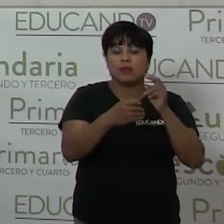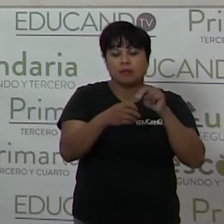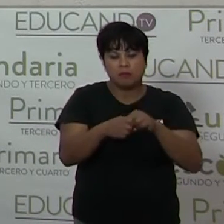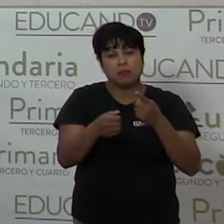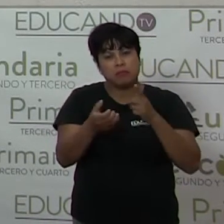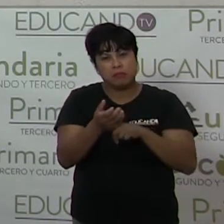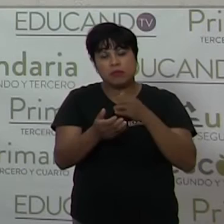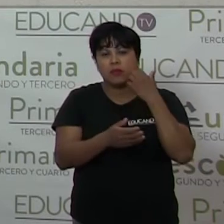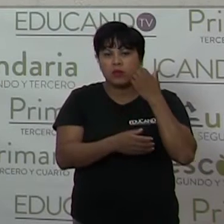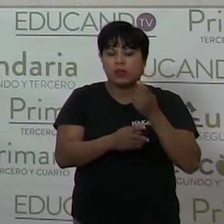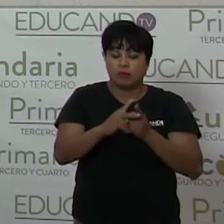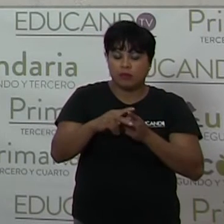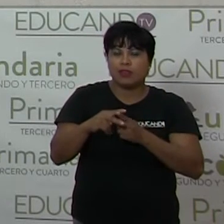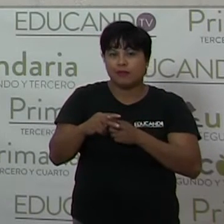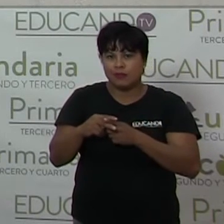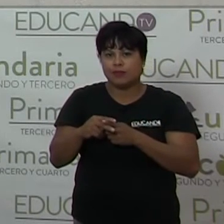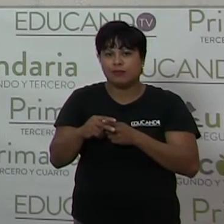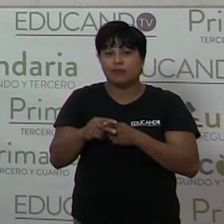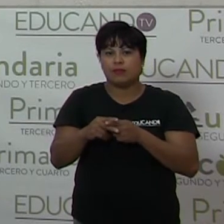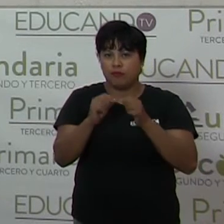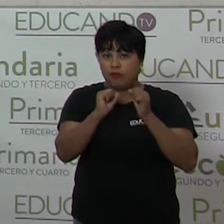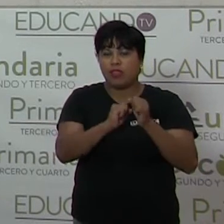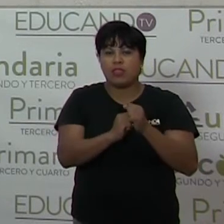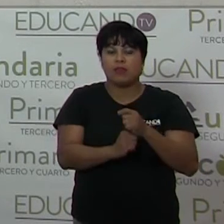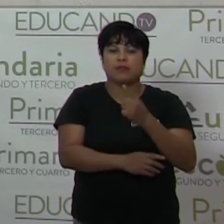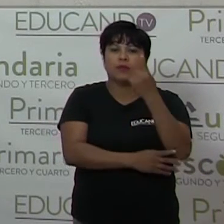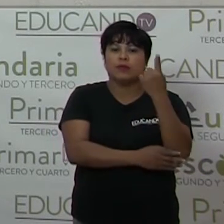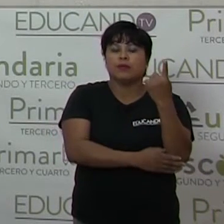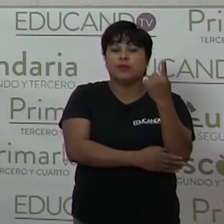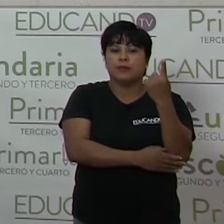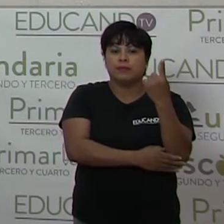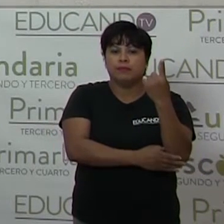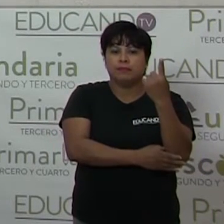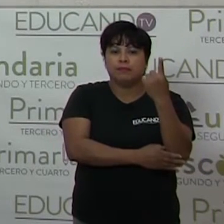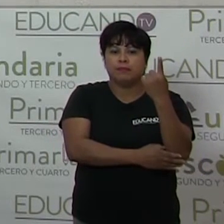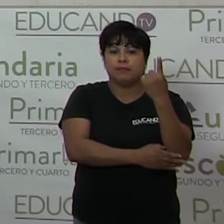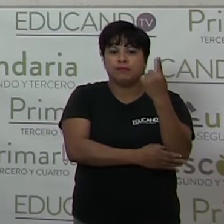escuelas contamos fuerte uno